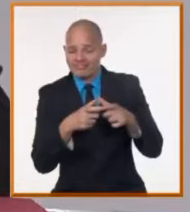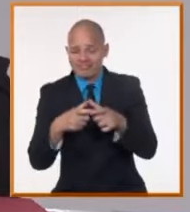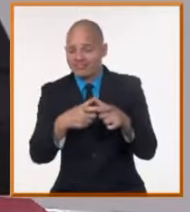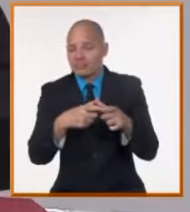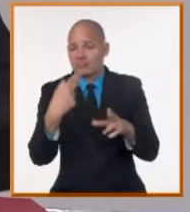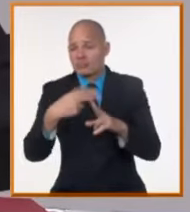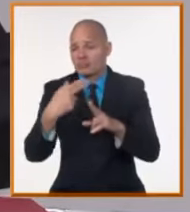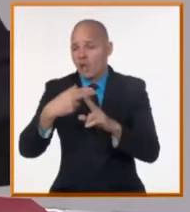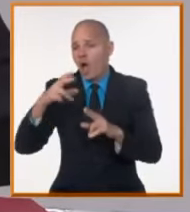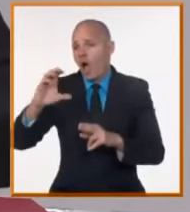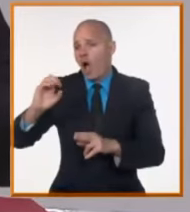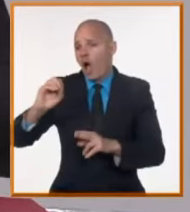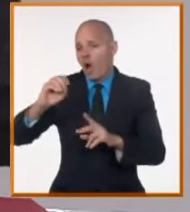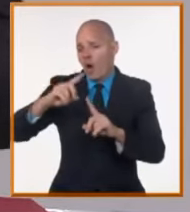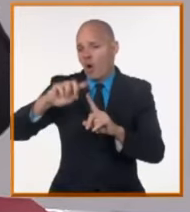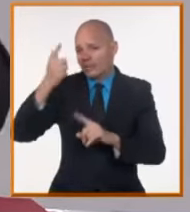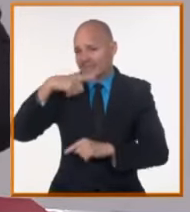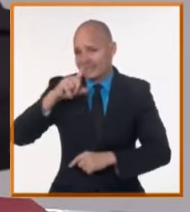Cuando crean la OTAN,